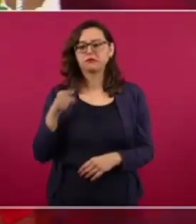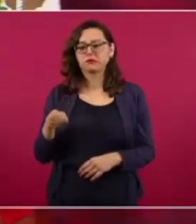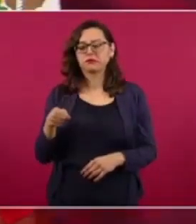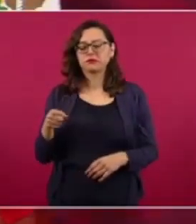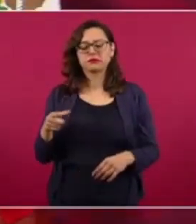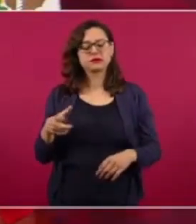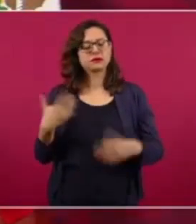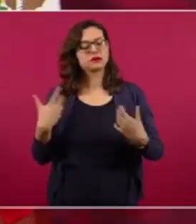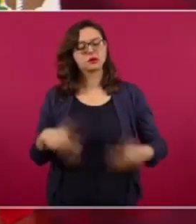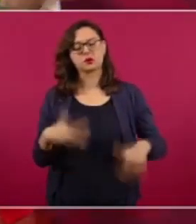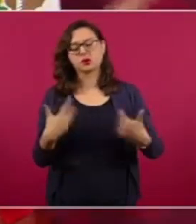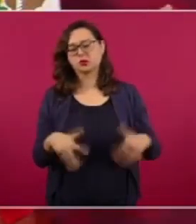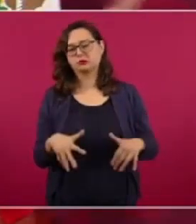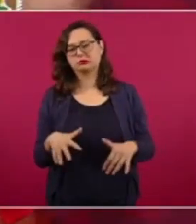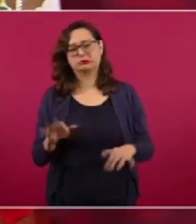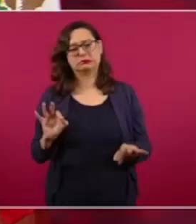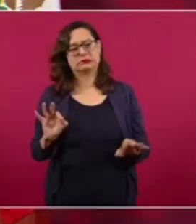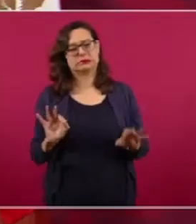Pero